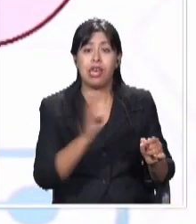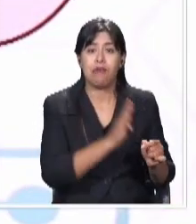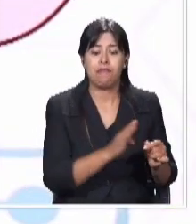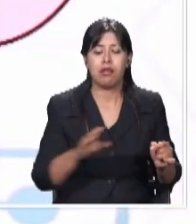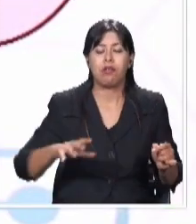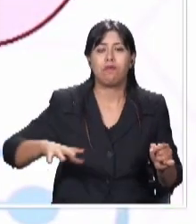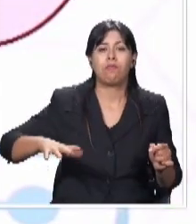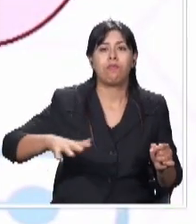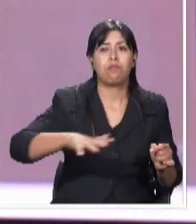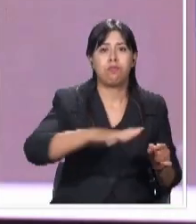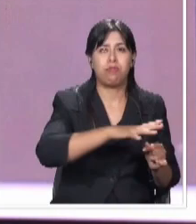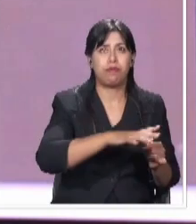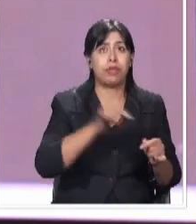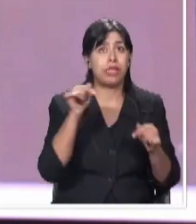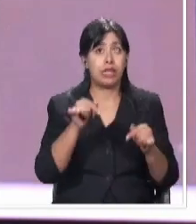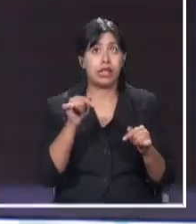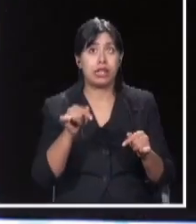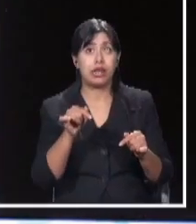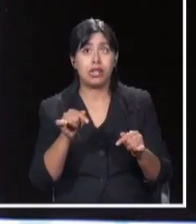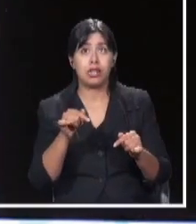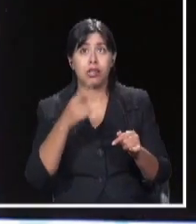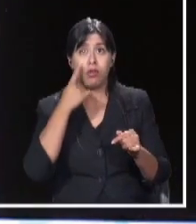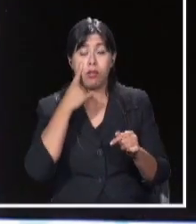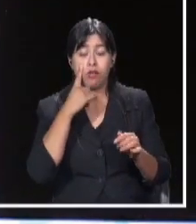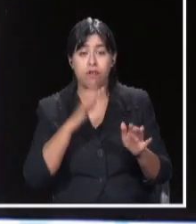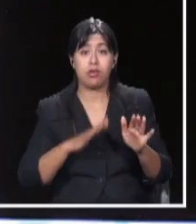Y esto se corre en ambiente simulado.